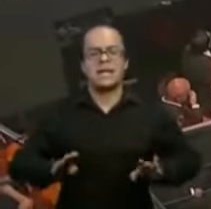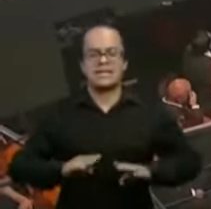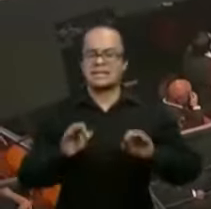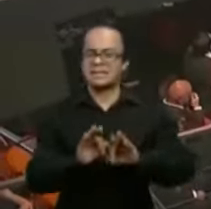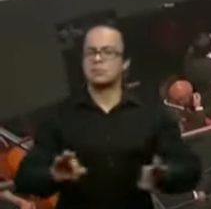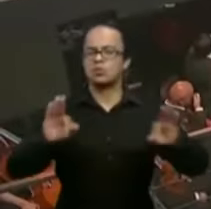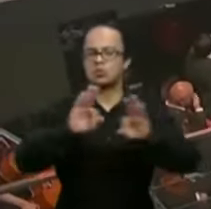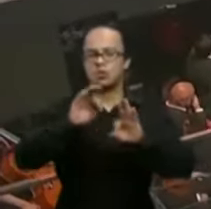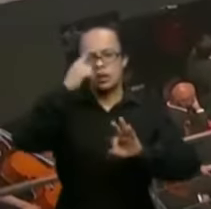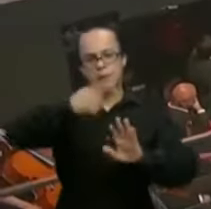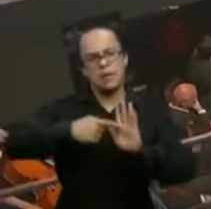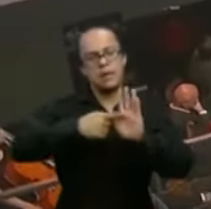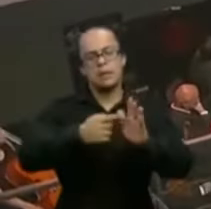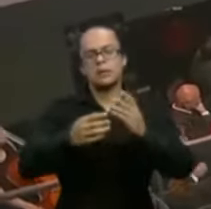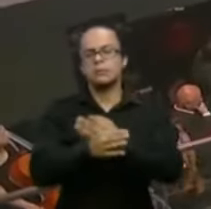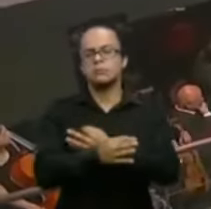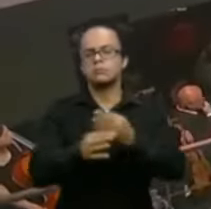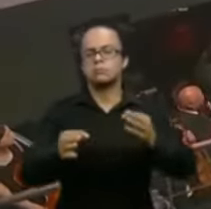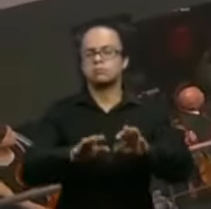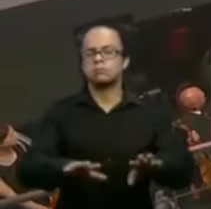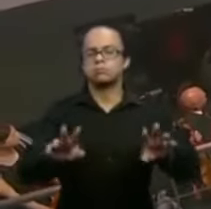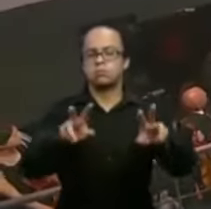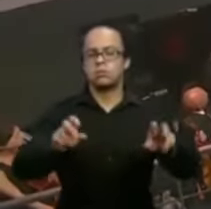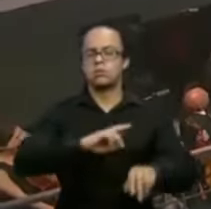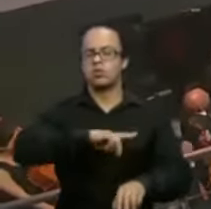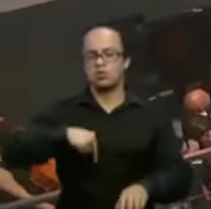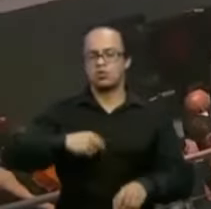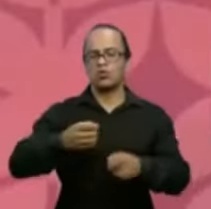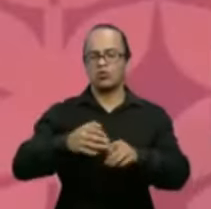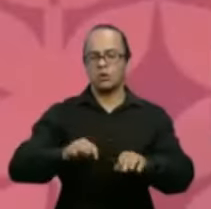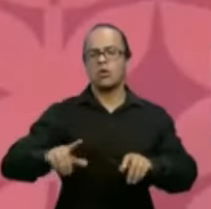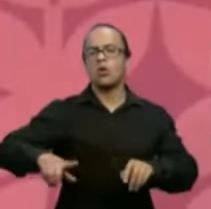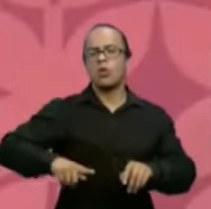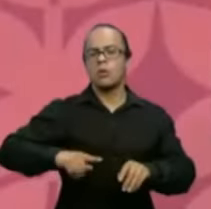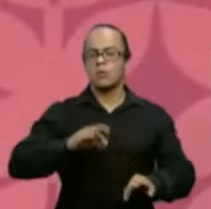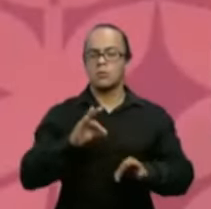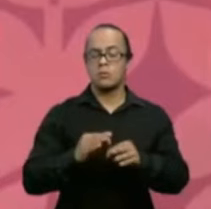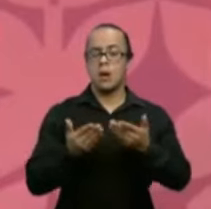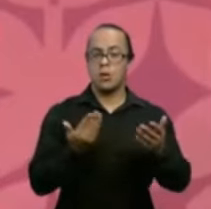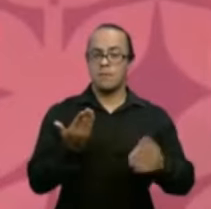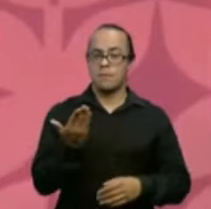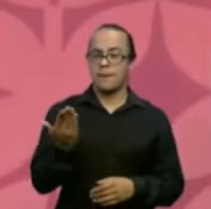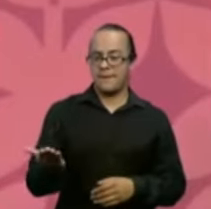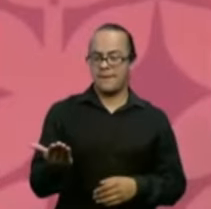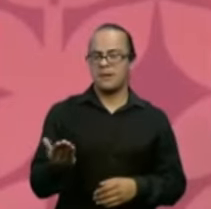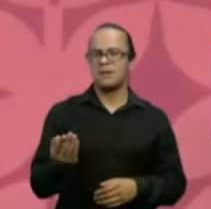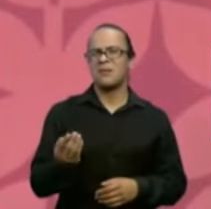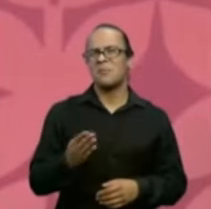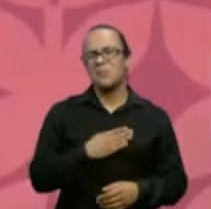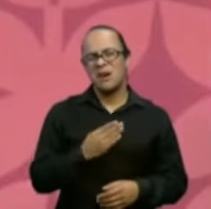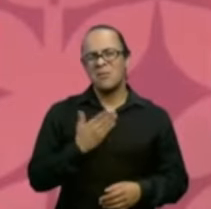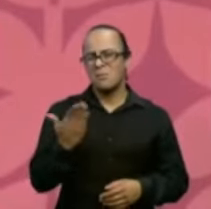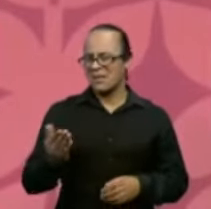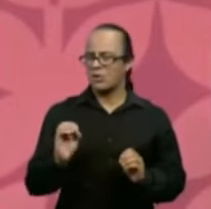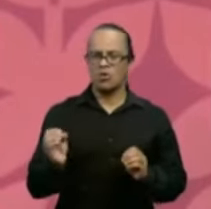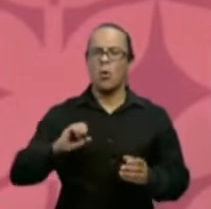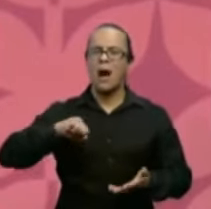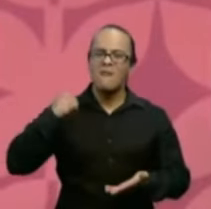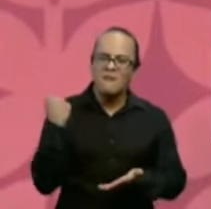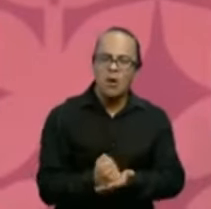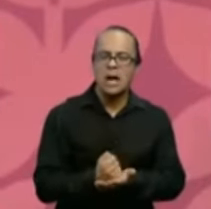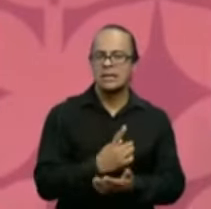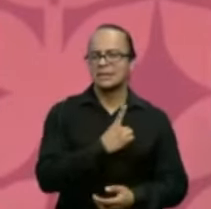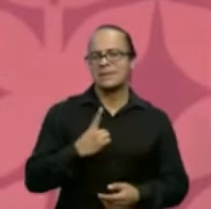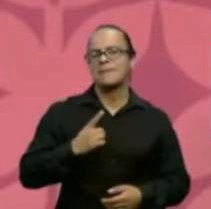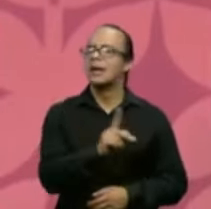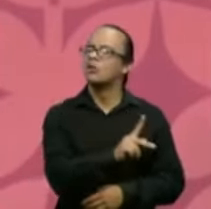se trabajará en la oficina de la gobernadora. Y solicito, bueno, no solicito, exijo a todos